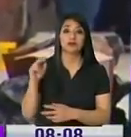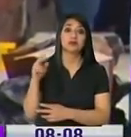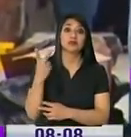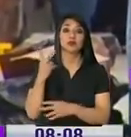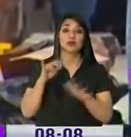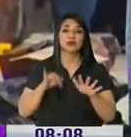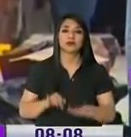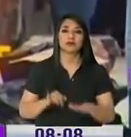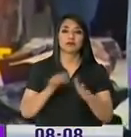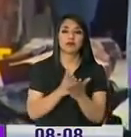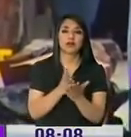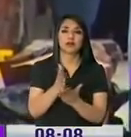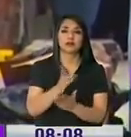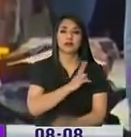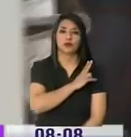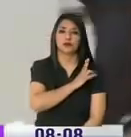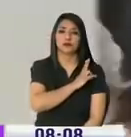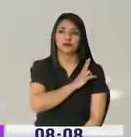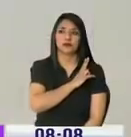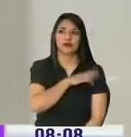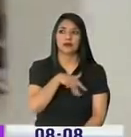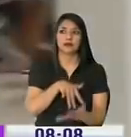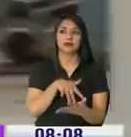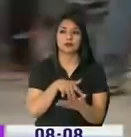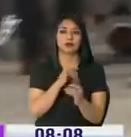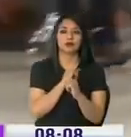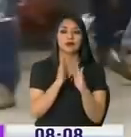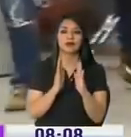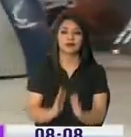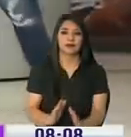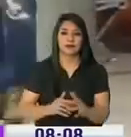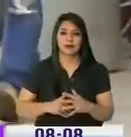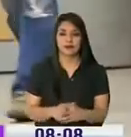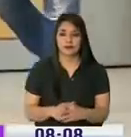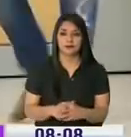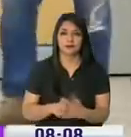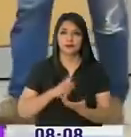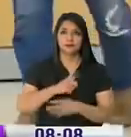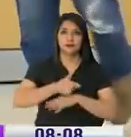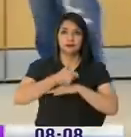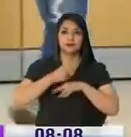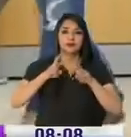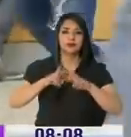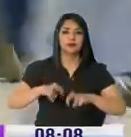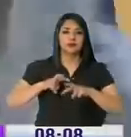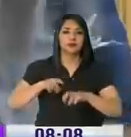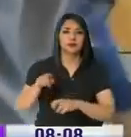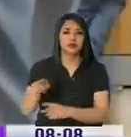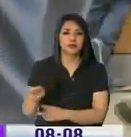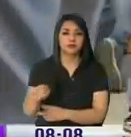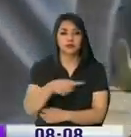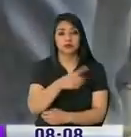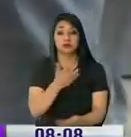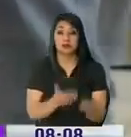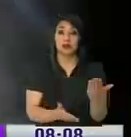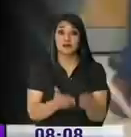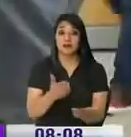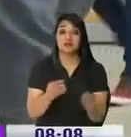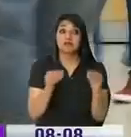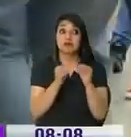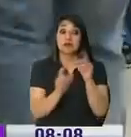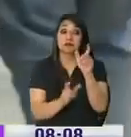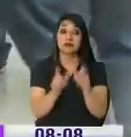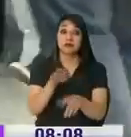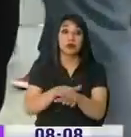de la carrera de ingeniería las autoridades investigan la posible participación de más personas